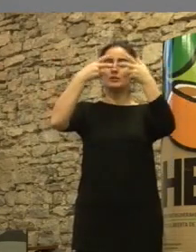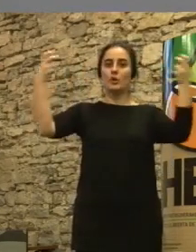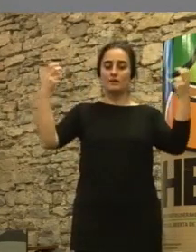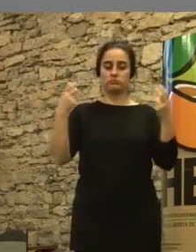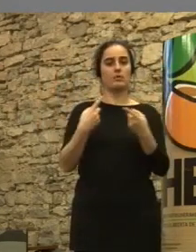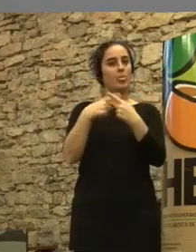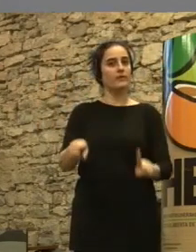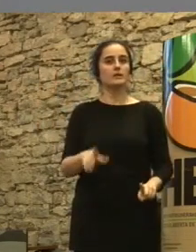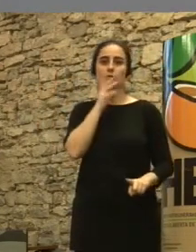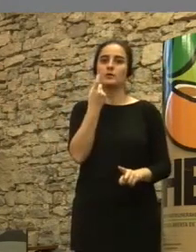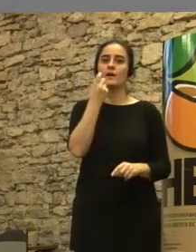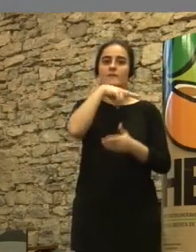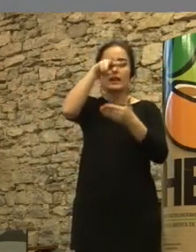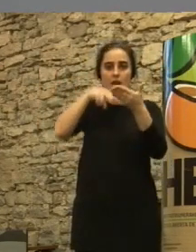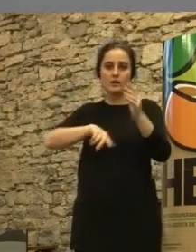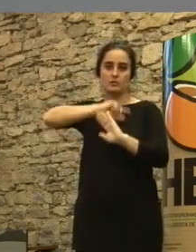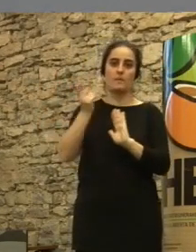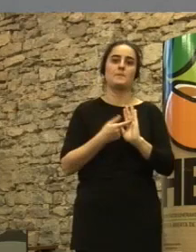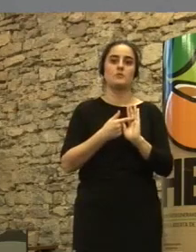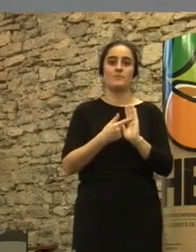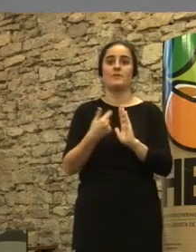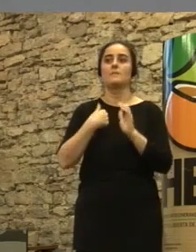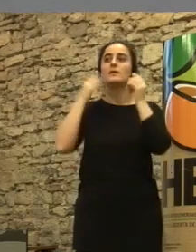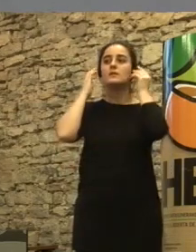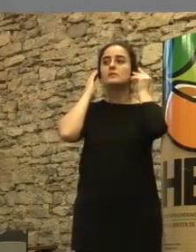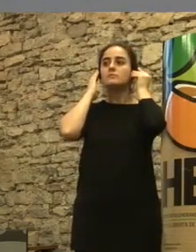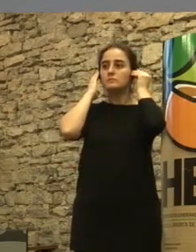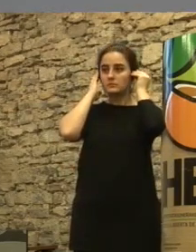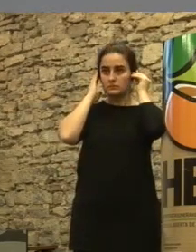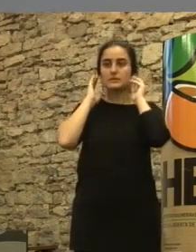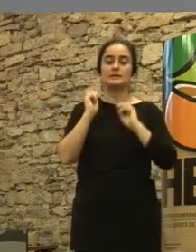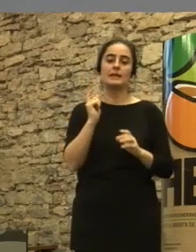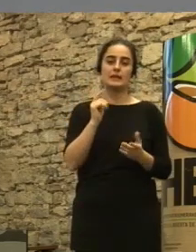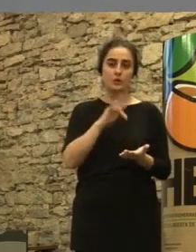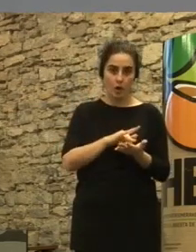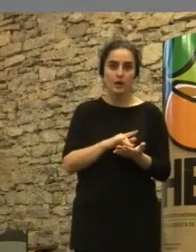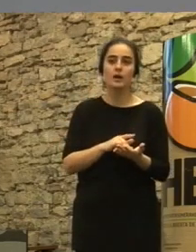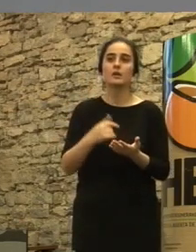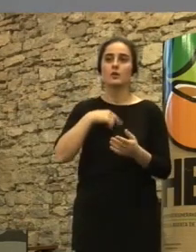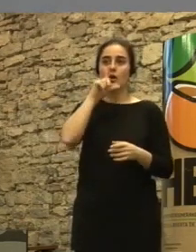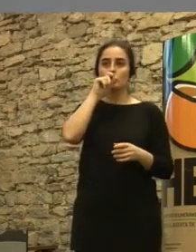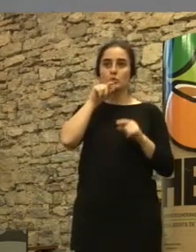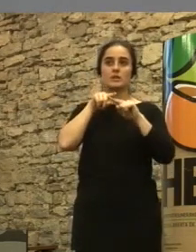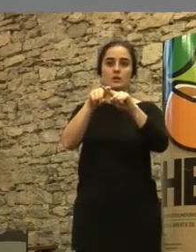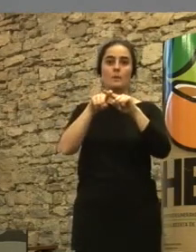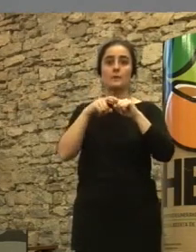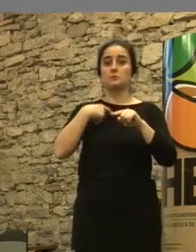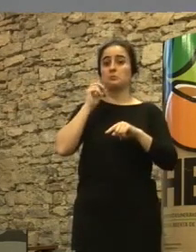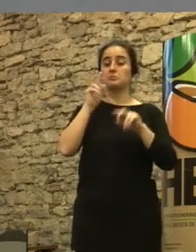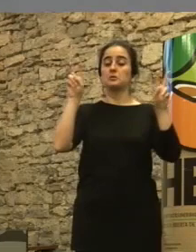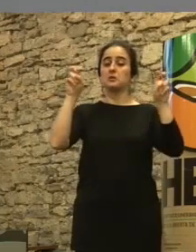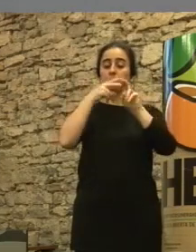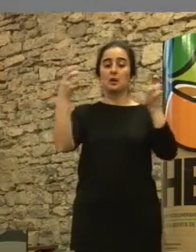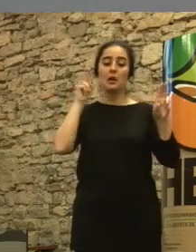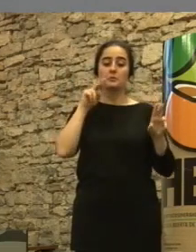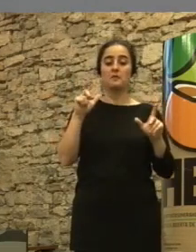que leer las cosas, no es súper importante. A mí me pasa con cierta frecuencia compartir en Twitter contenidos que solo me he leído el titular y visto la